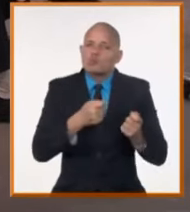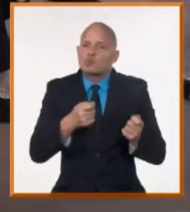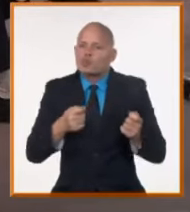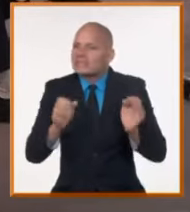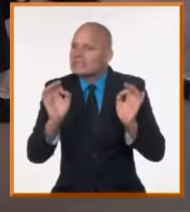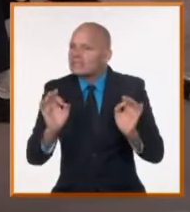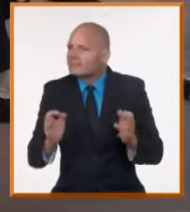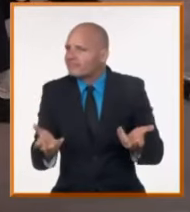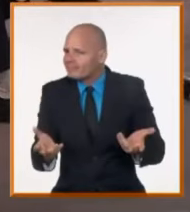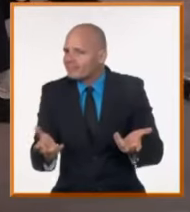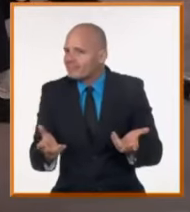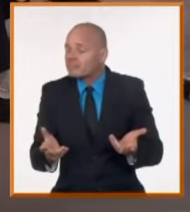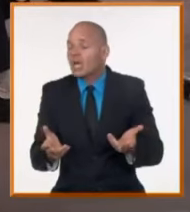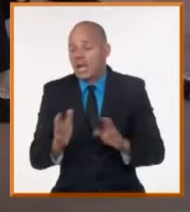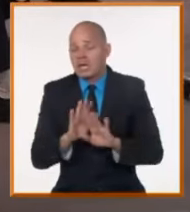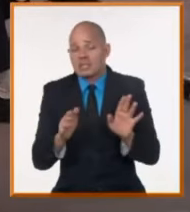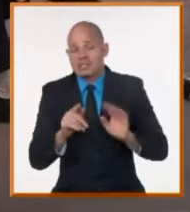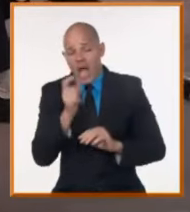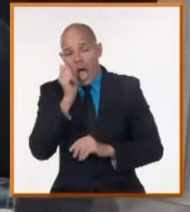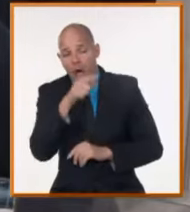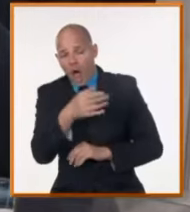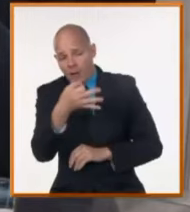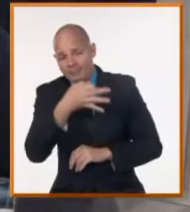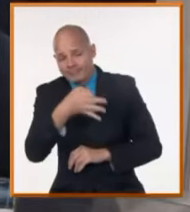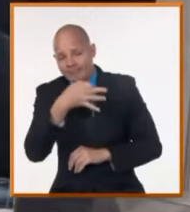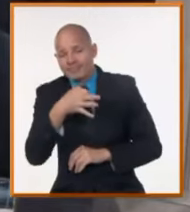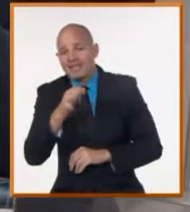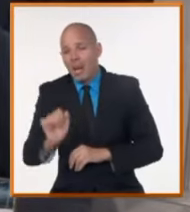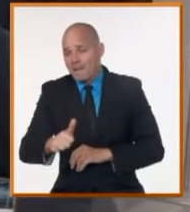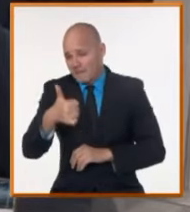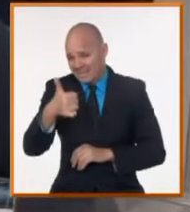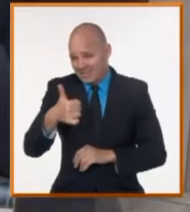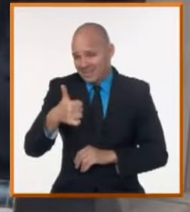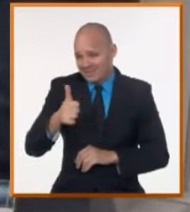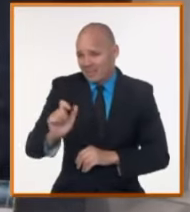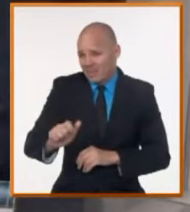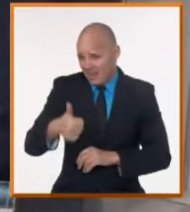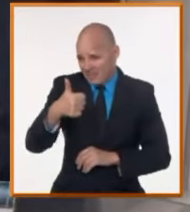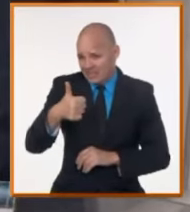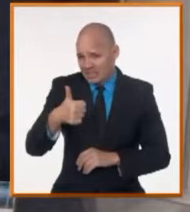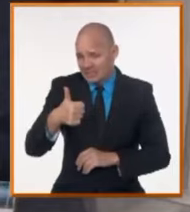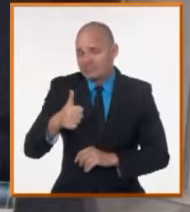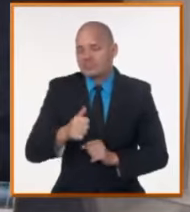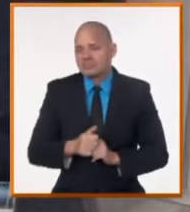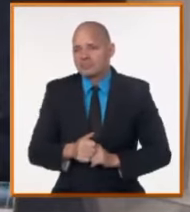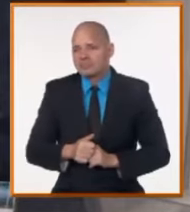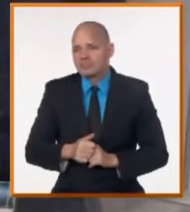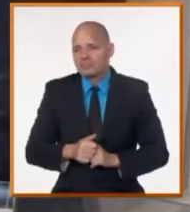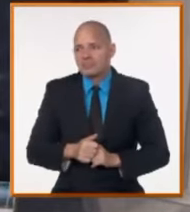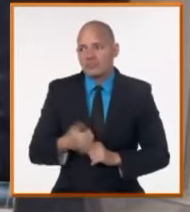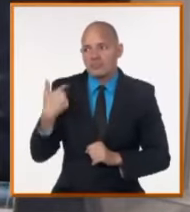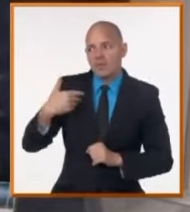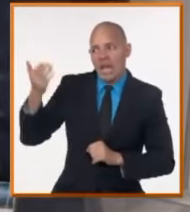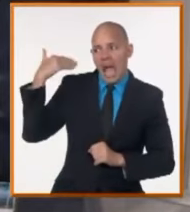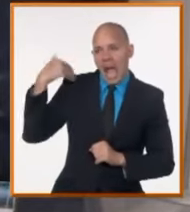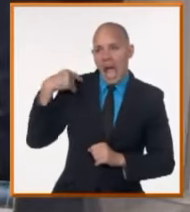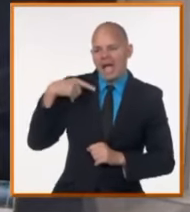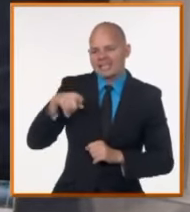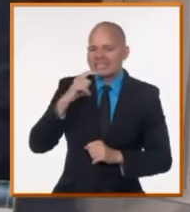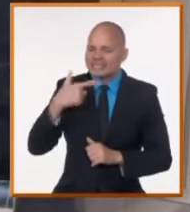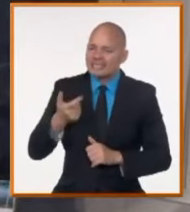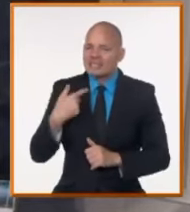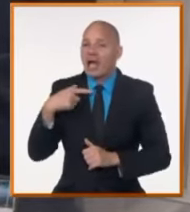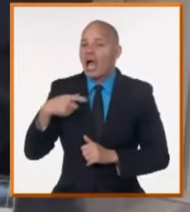bueno, John Quincy Adams, que muy bien en detalle lo explicaba Limia, ¿quién era John Quincy Adams? Además, al final fue el que diseñó también la llamada política de la fruta